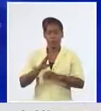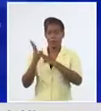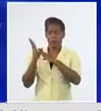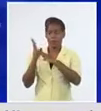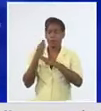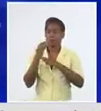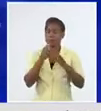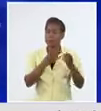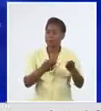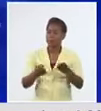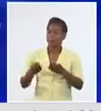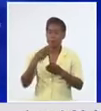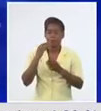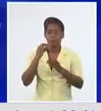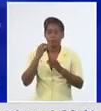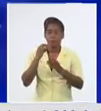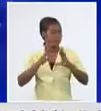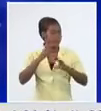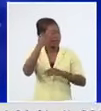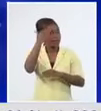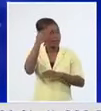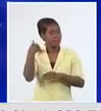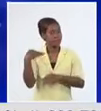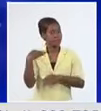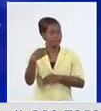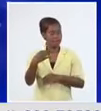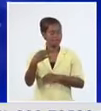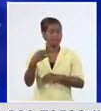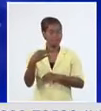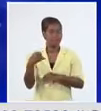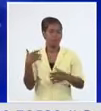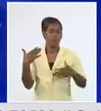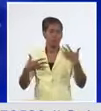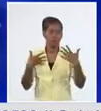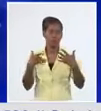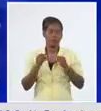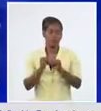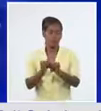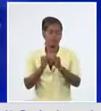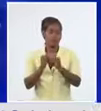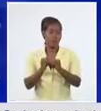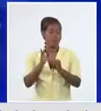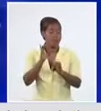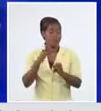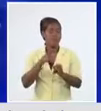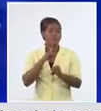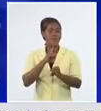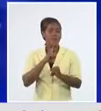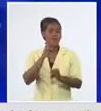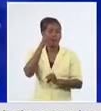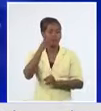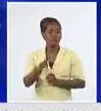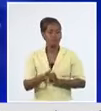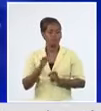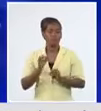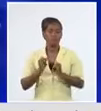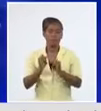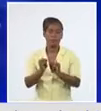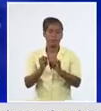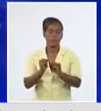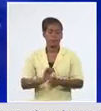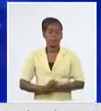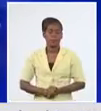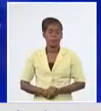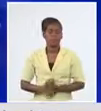bienvenida. Buenos días, Gisela. Un placer estar con ustedes nuevamente en los llamados viernes de pediatría. Así es. Muchas gracias. La